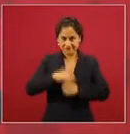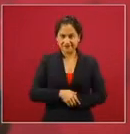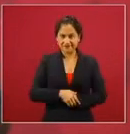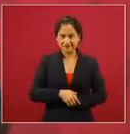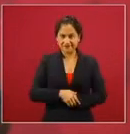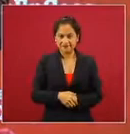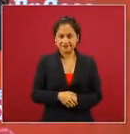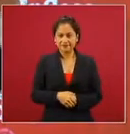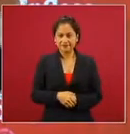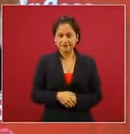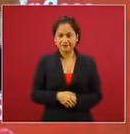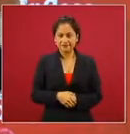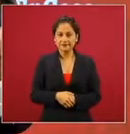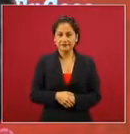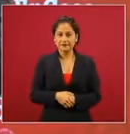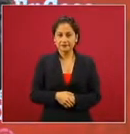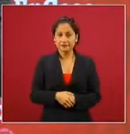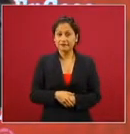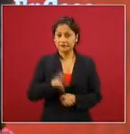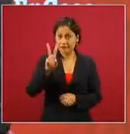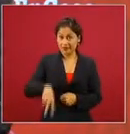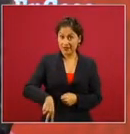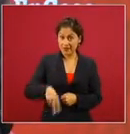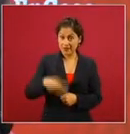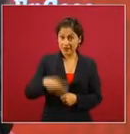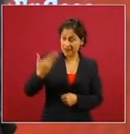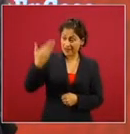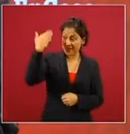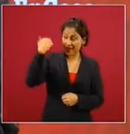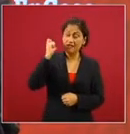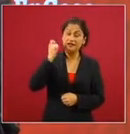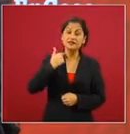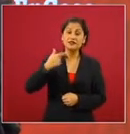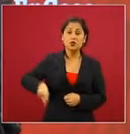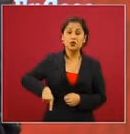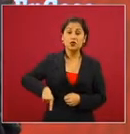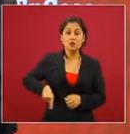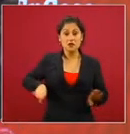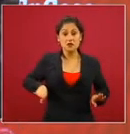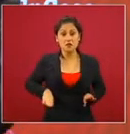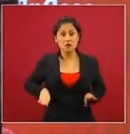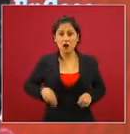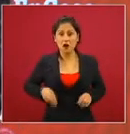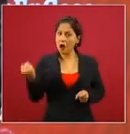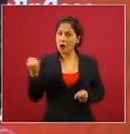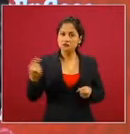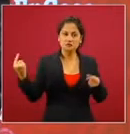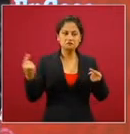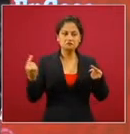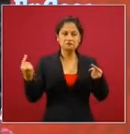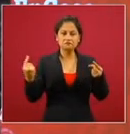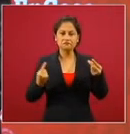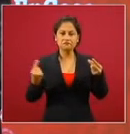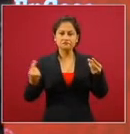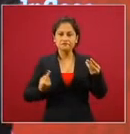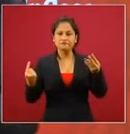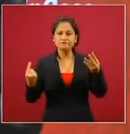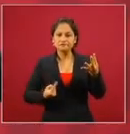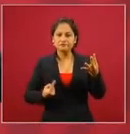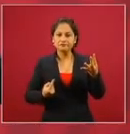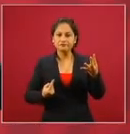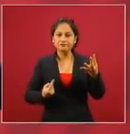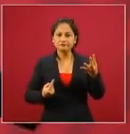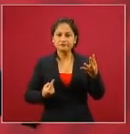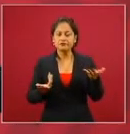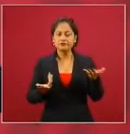Eso era lo que estaba prevaleciendo. Y lo otro, los aviones